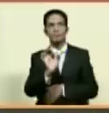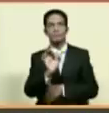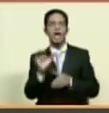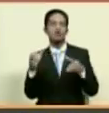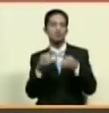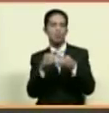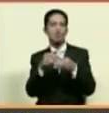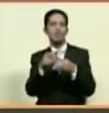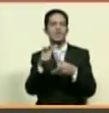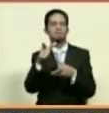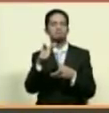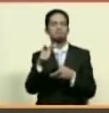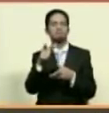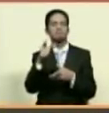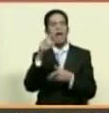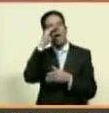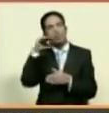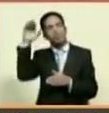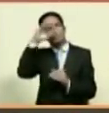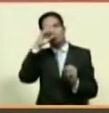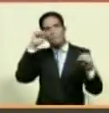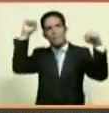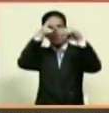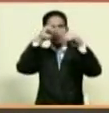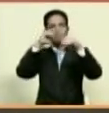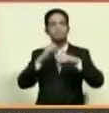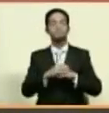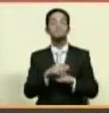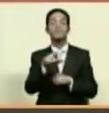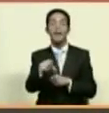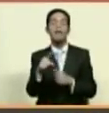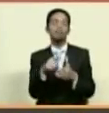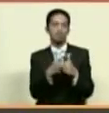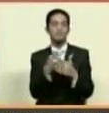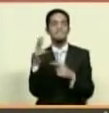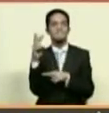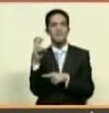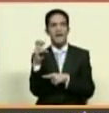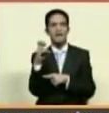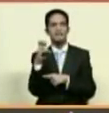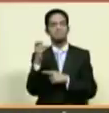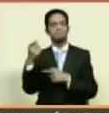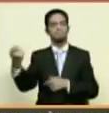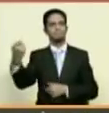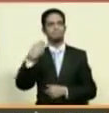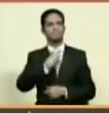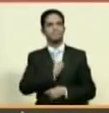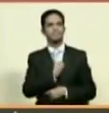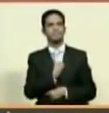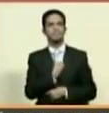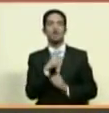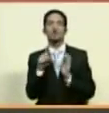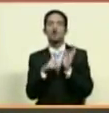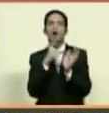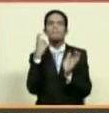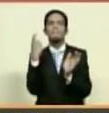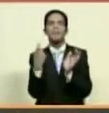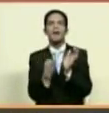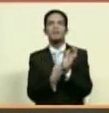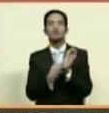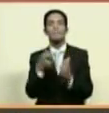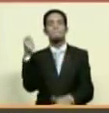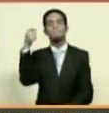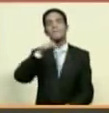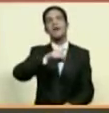pensionados y pensionadas, que con eso el día viernes recibirán el pago completo del mes